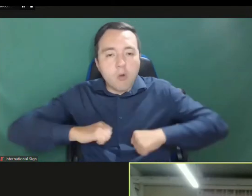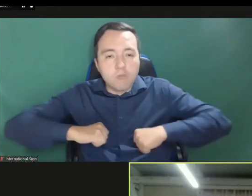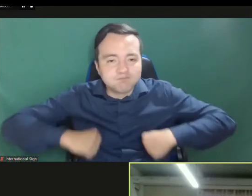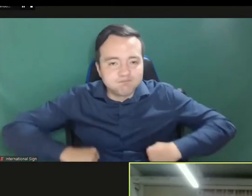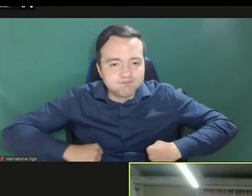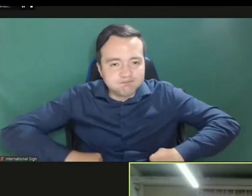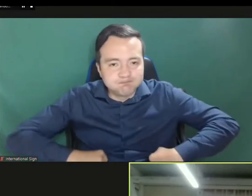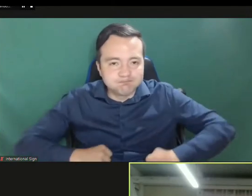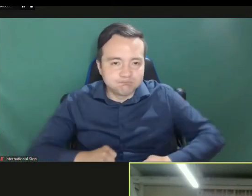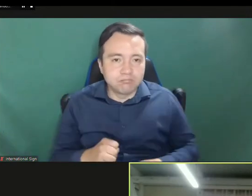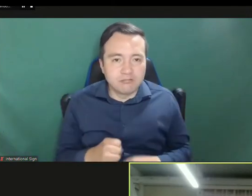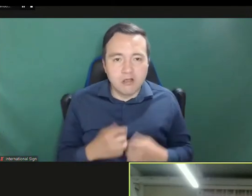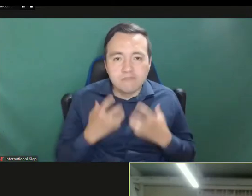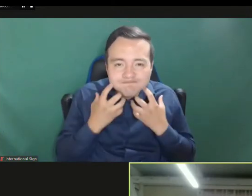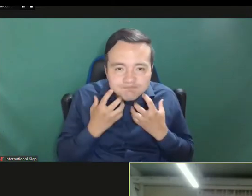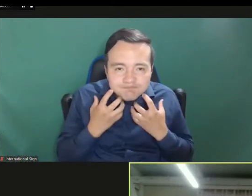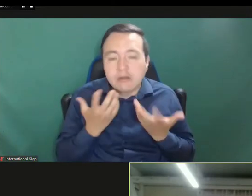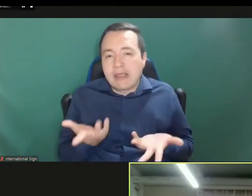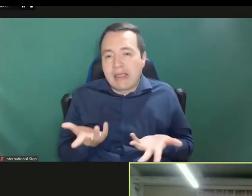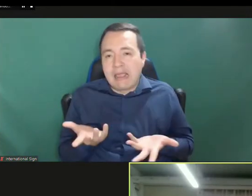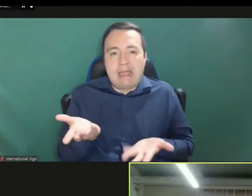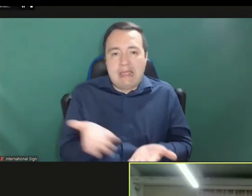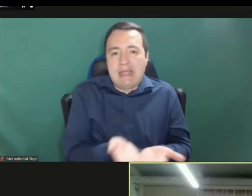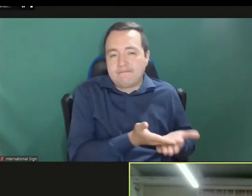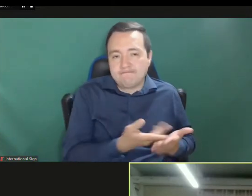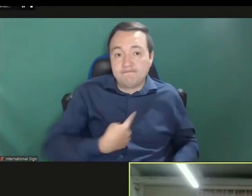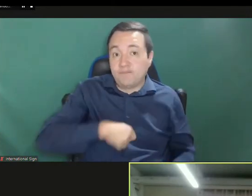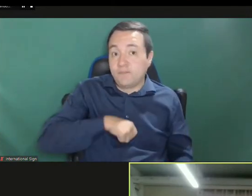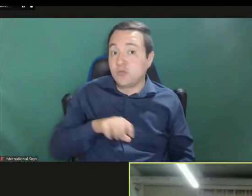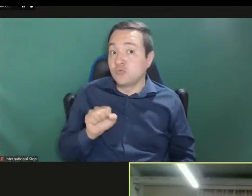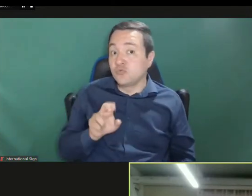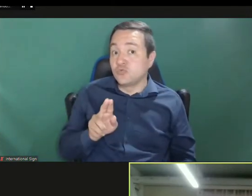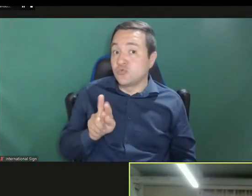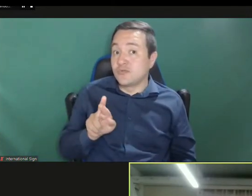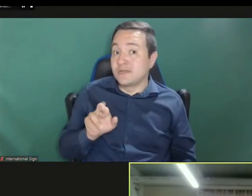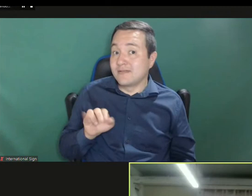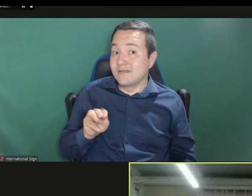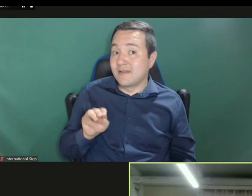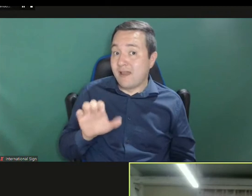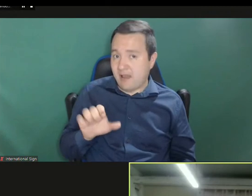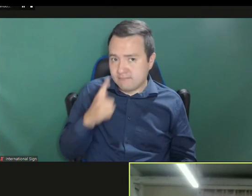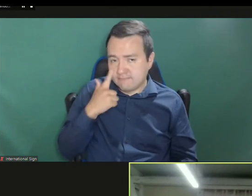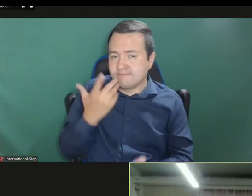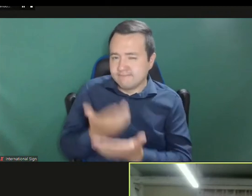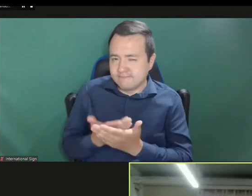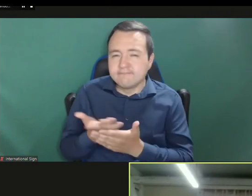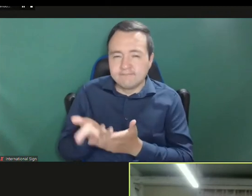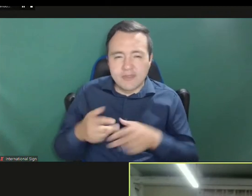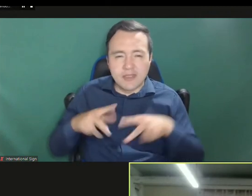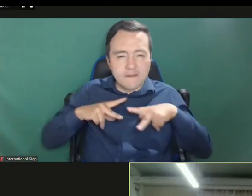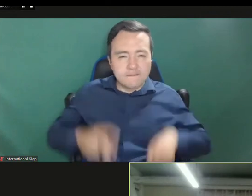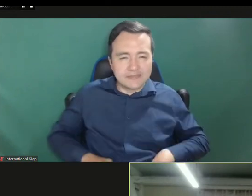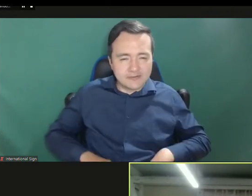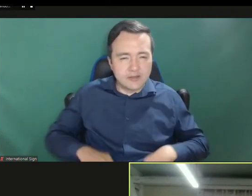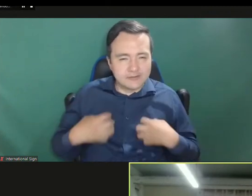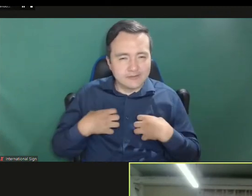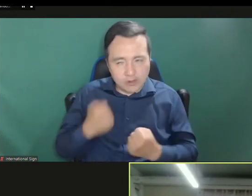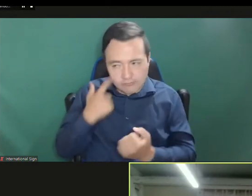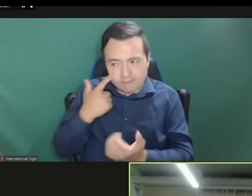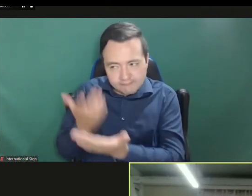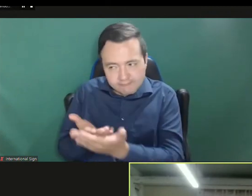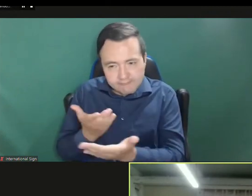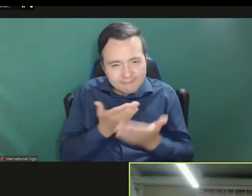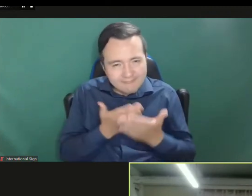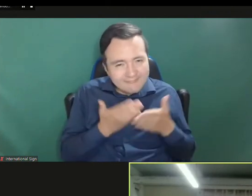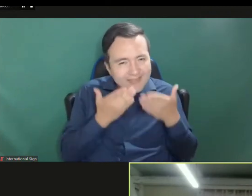el departamento de nt del ministerio de salud realizó varias intervenciones para fortalecer la prevención